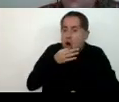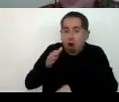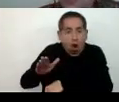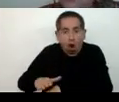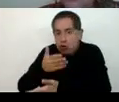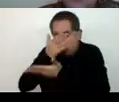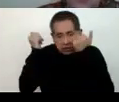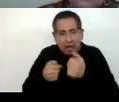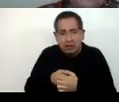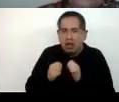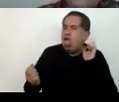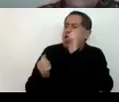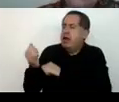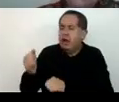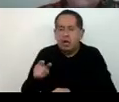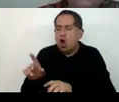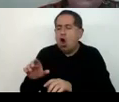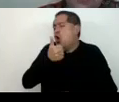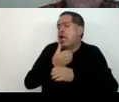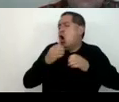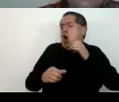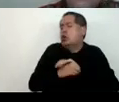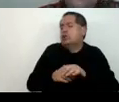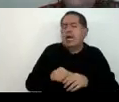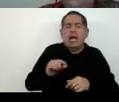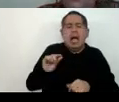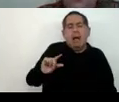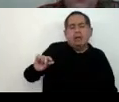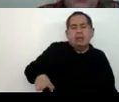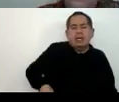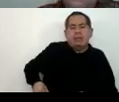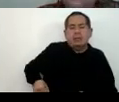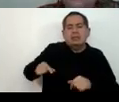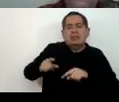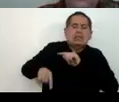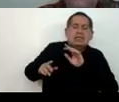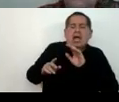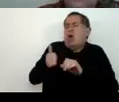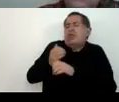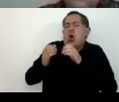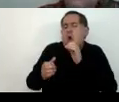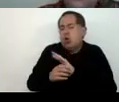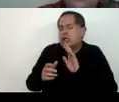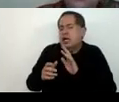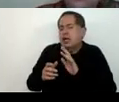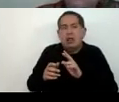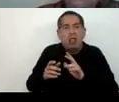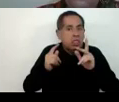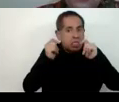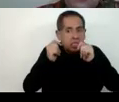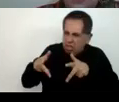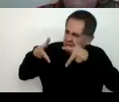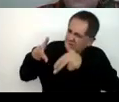bajo engaños, haciéndoles creer que les quitaron el apéndice o que les hicieron alguna otra intervención. Y